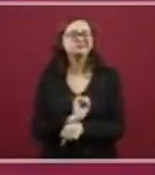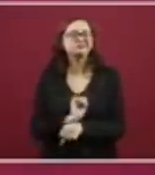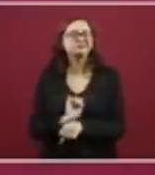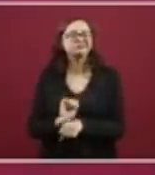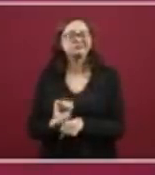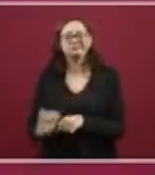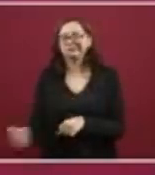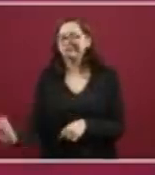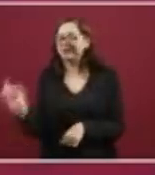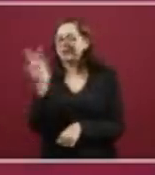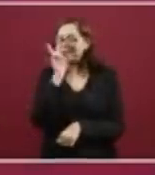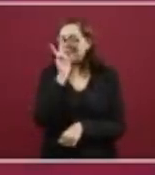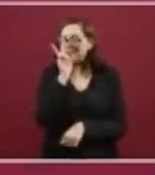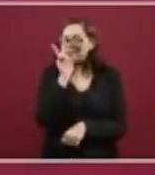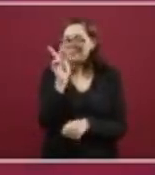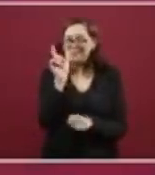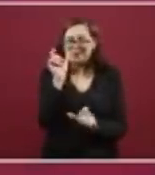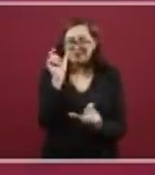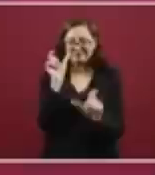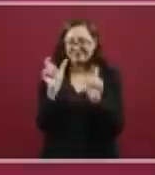no tiene